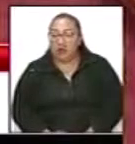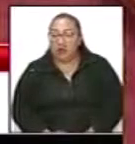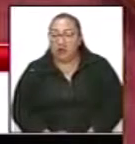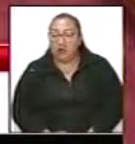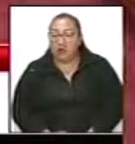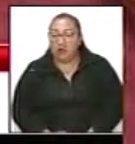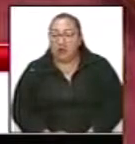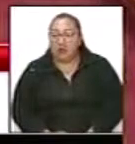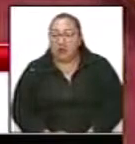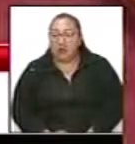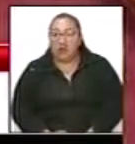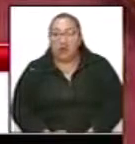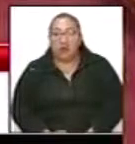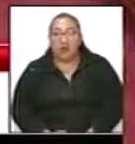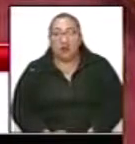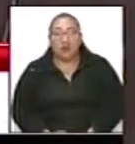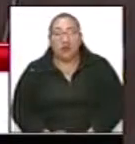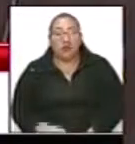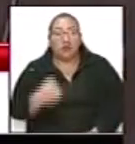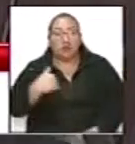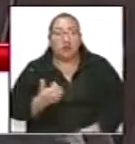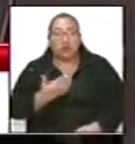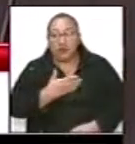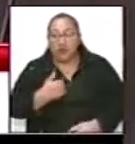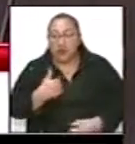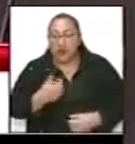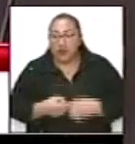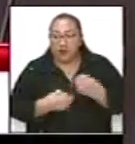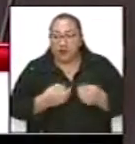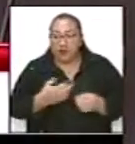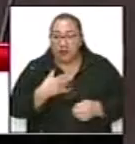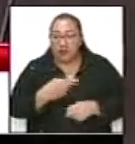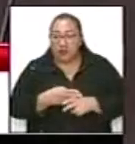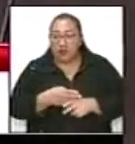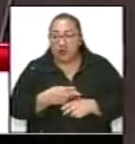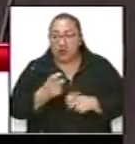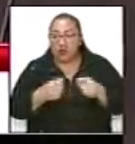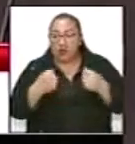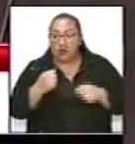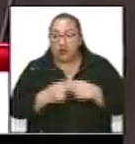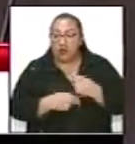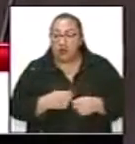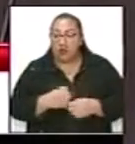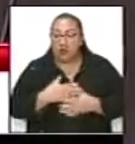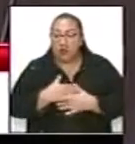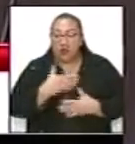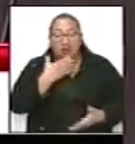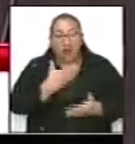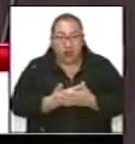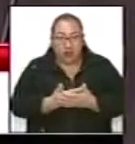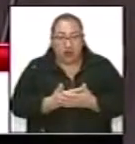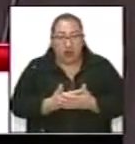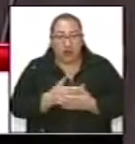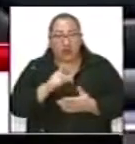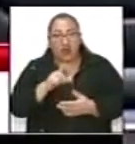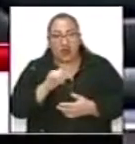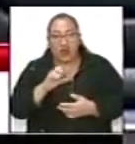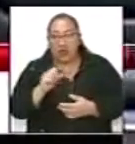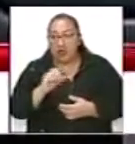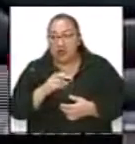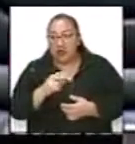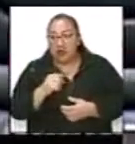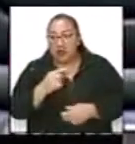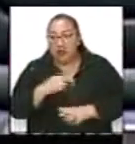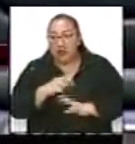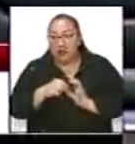Señora Presidenta, para expresarle en nombre de los deportistas nacionales mi gratitud a Leila Chiguán por este